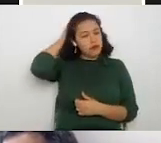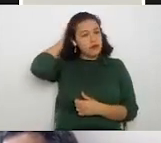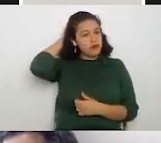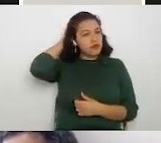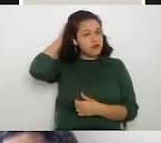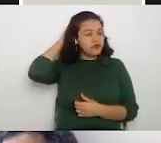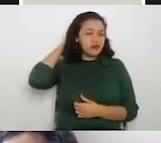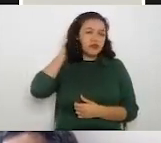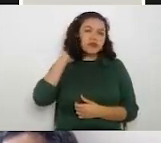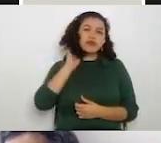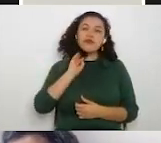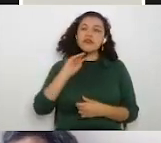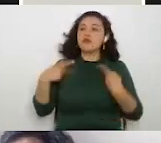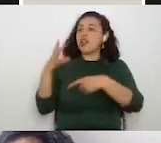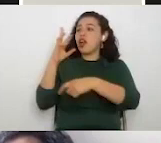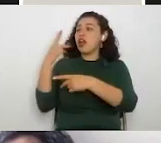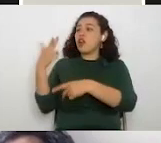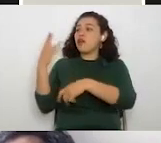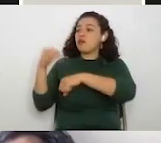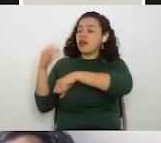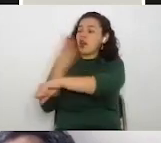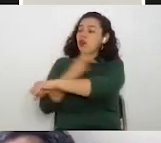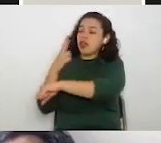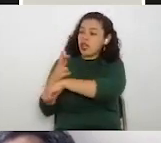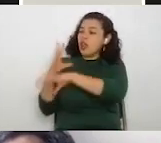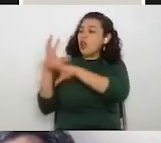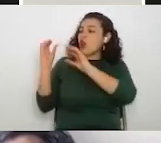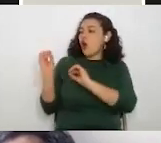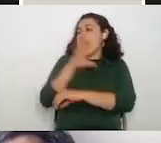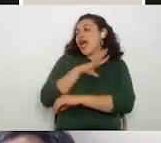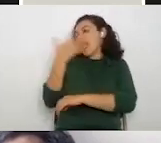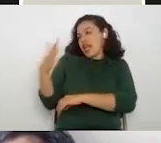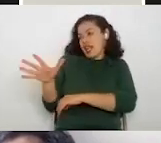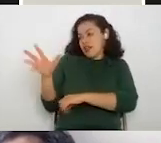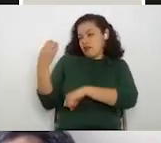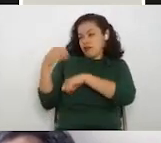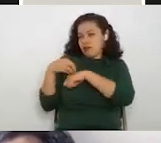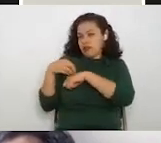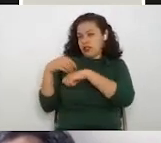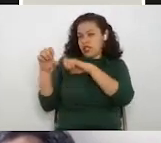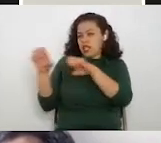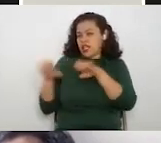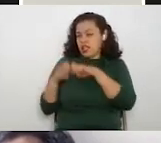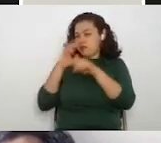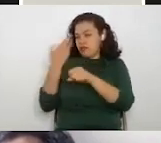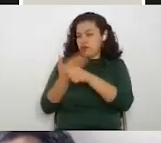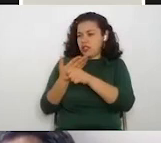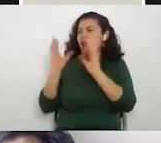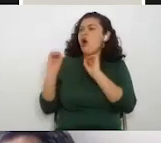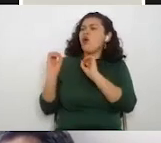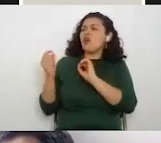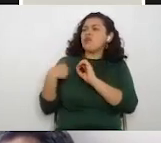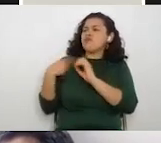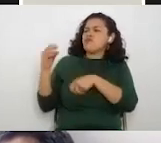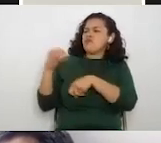nombre de un coordinador o en general ponemos equipo responsable o cómo se maneja